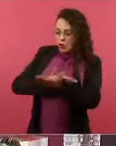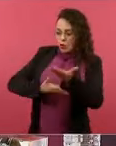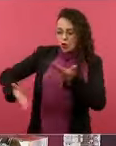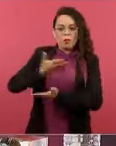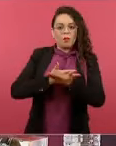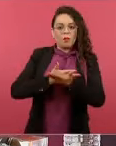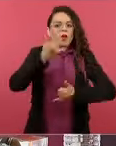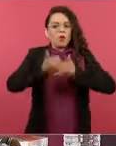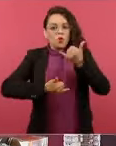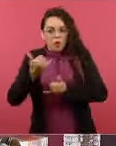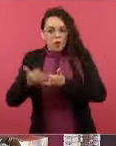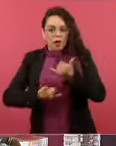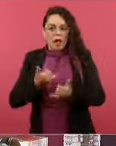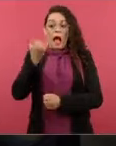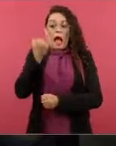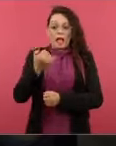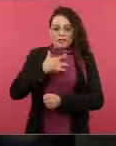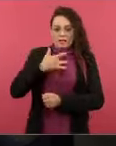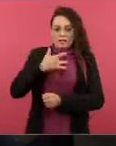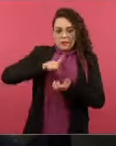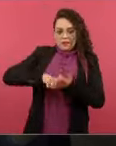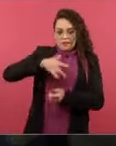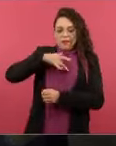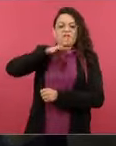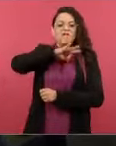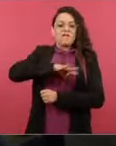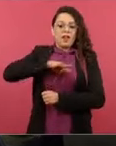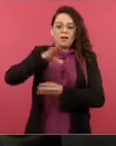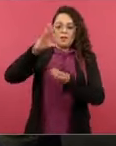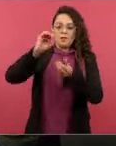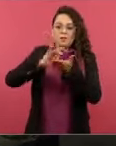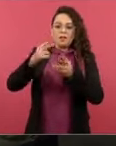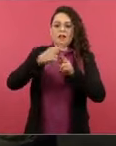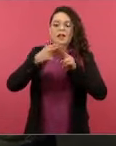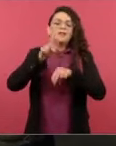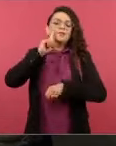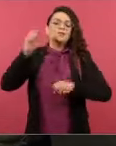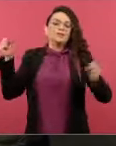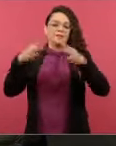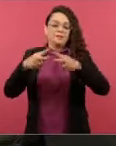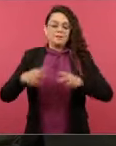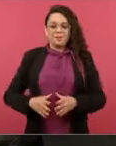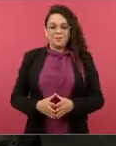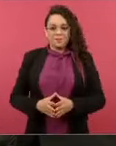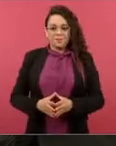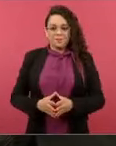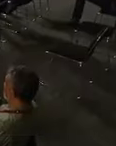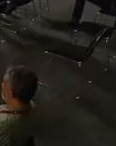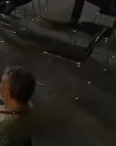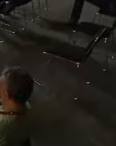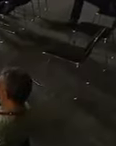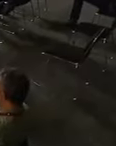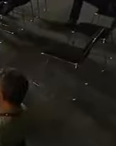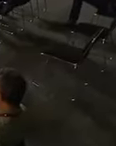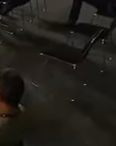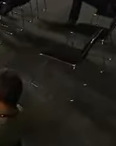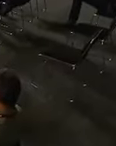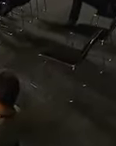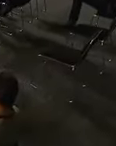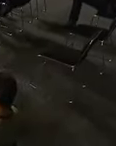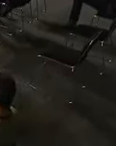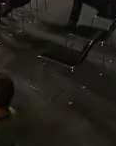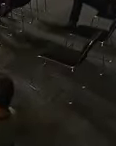es feliz. Muchísimas gracias, nos vemos mañana. Nos vemos mañana. Gracias. Ah, sí, me faltó.